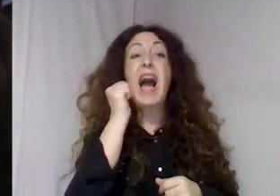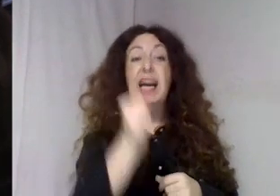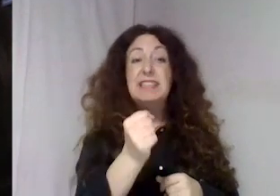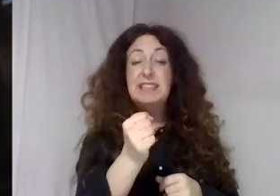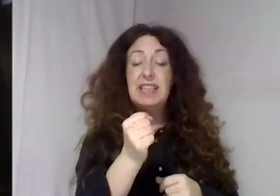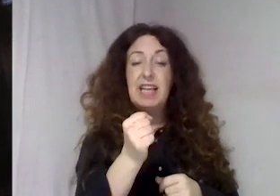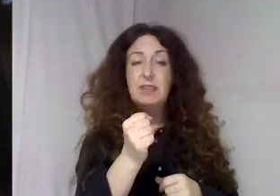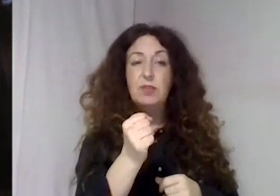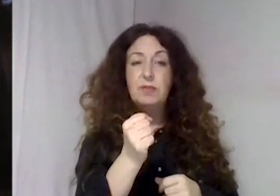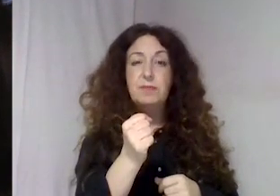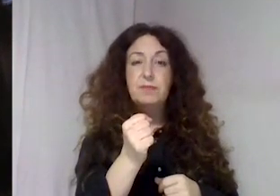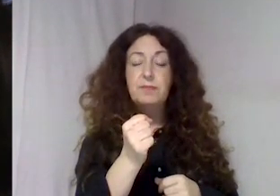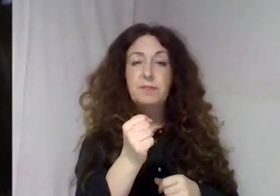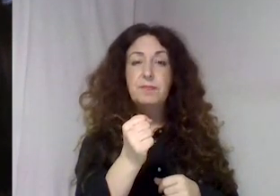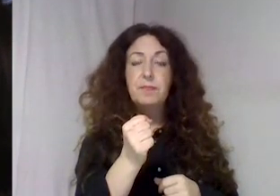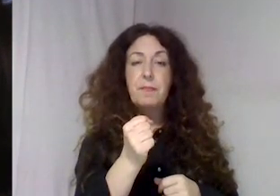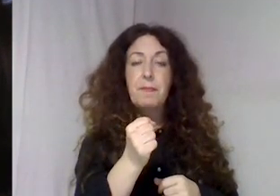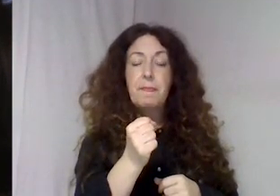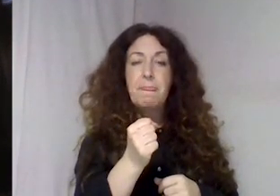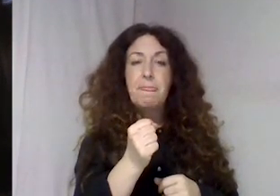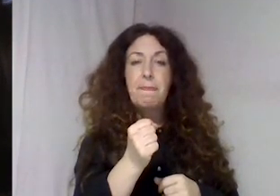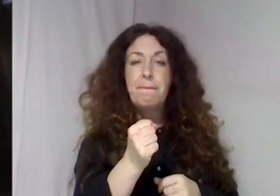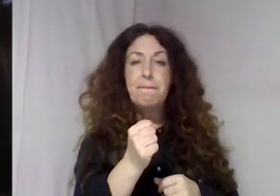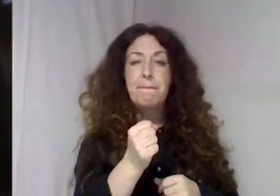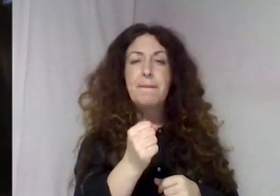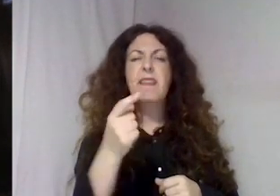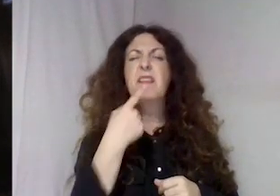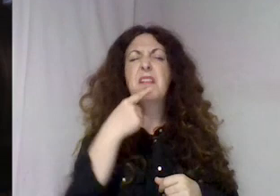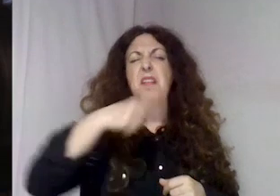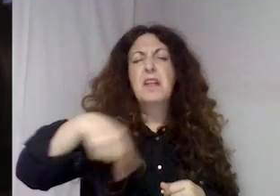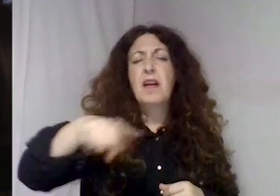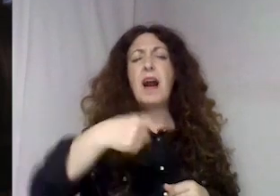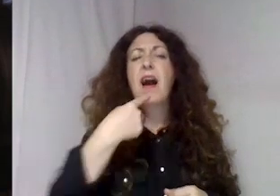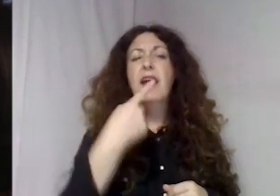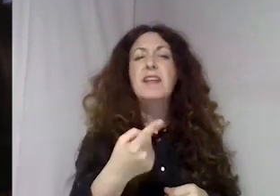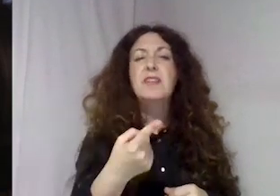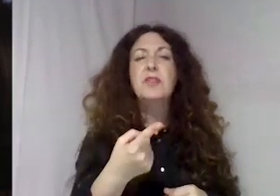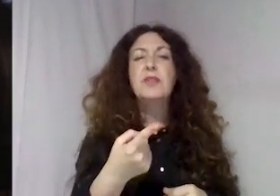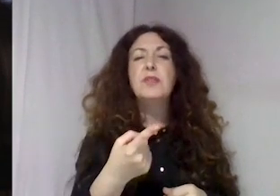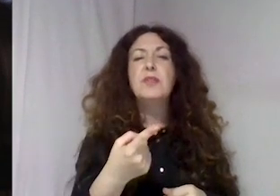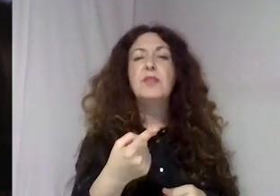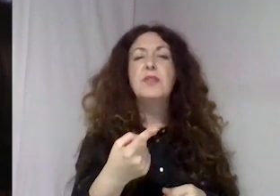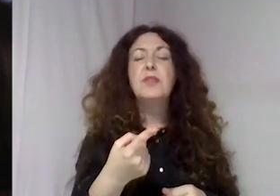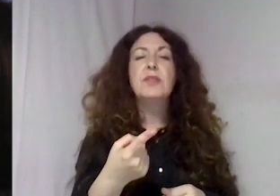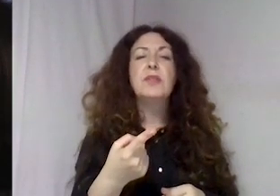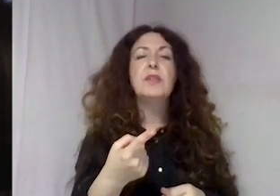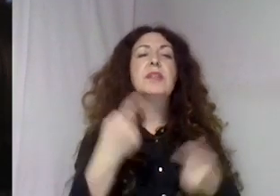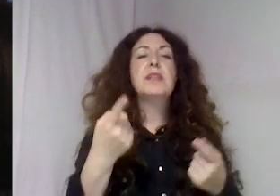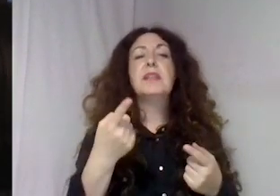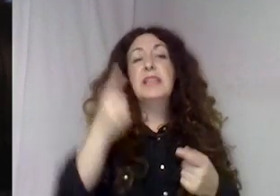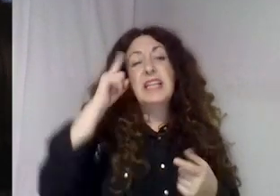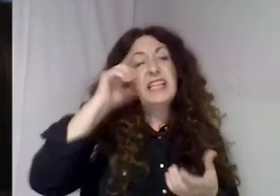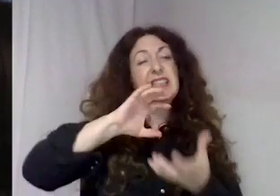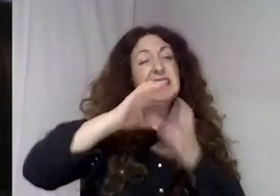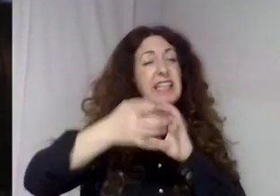Orson Welles está con Joseph Cotten y Joseph Cotten le está casi insultando a su viejo amigo Orson Welles